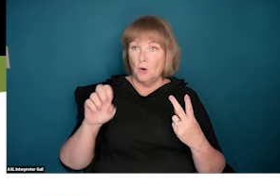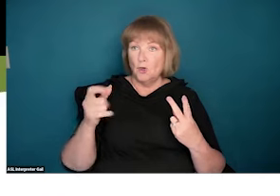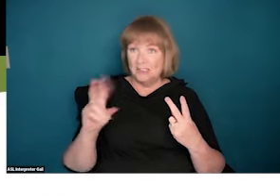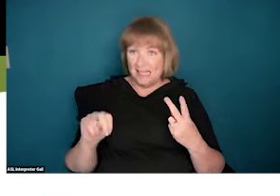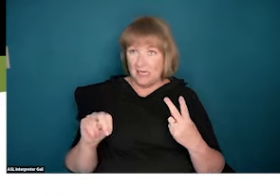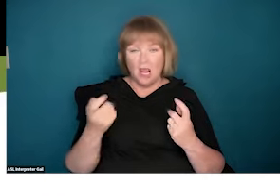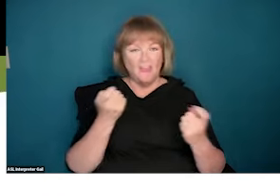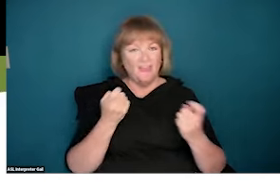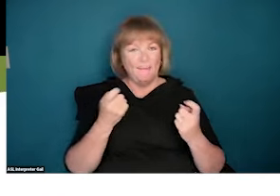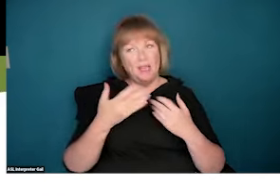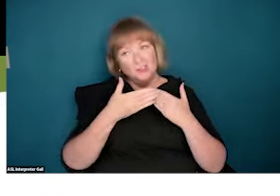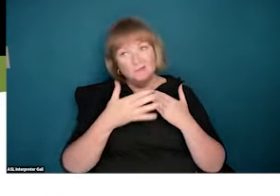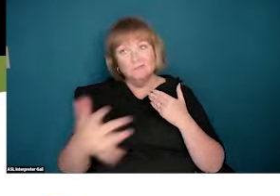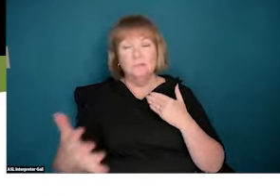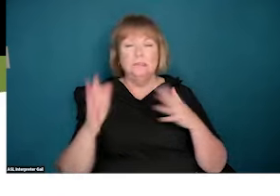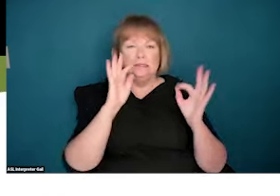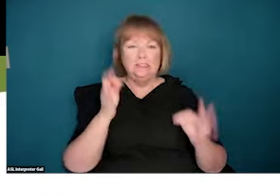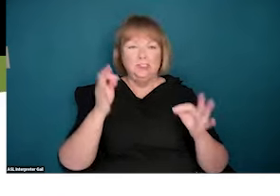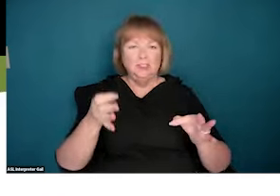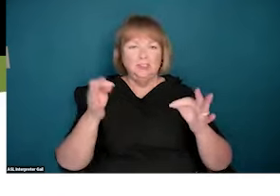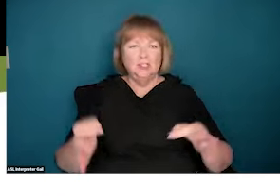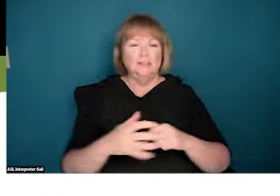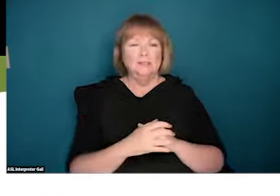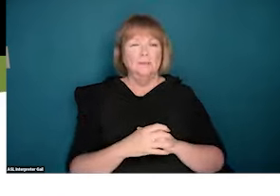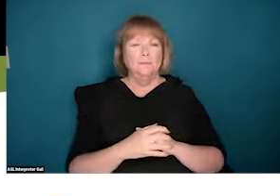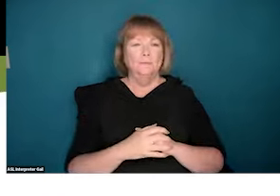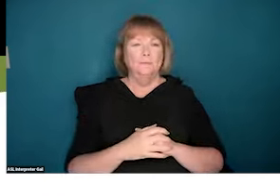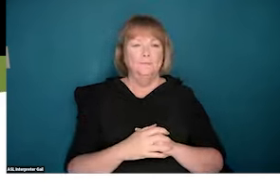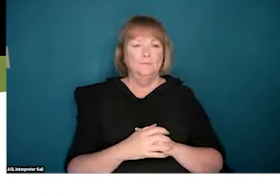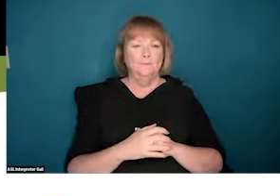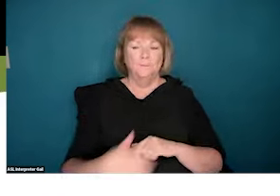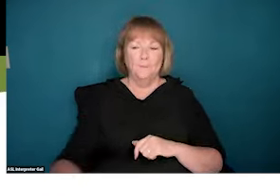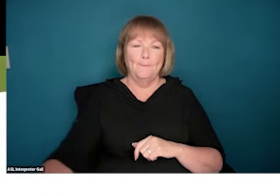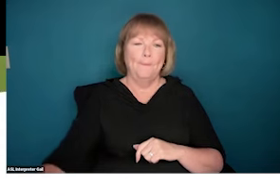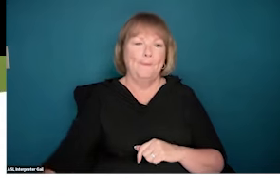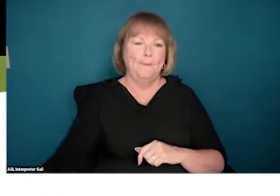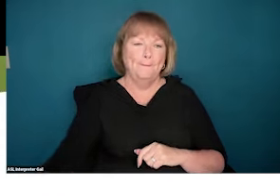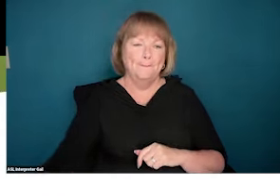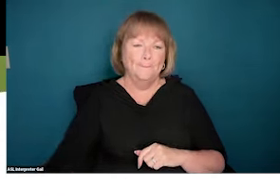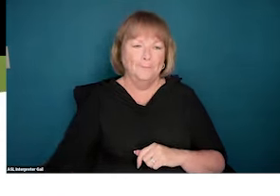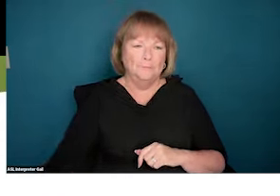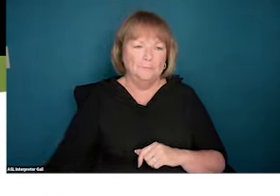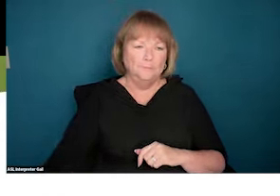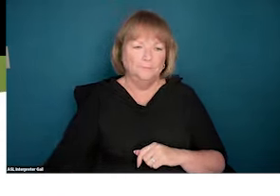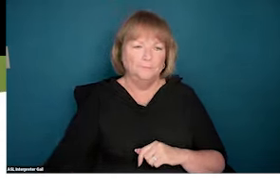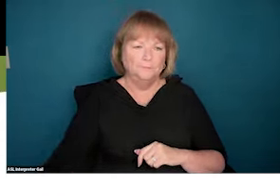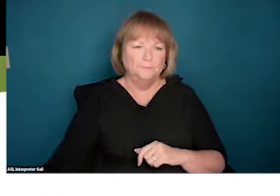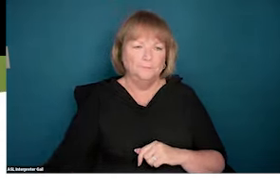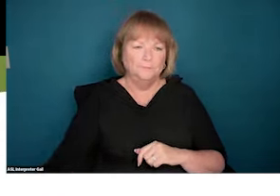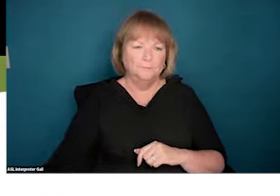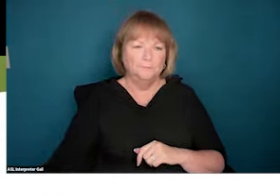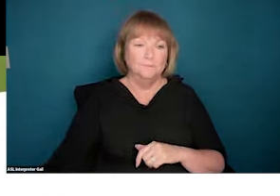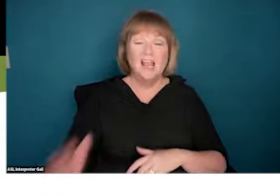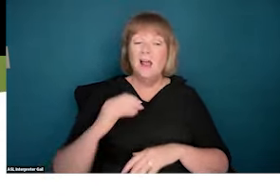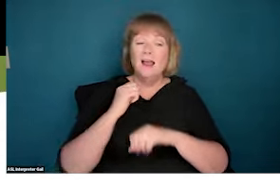Estado, es la persona que maneja también todo el dinero, propiedad de